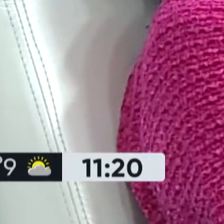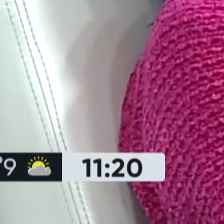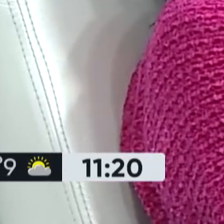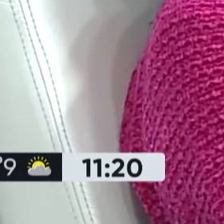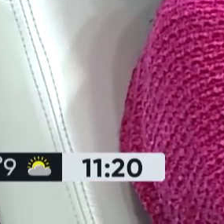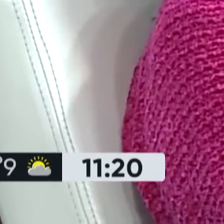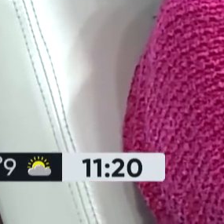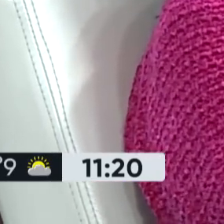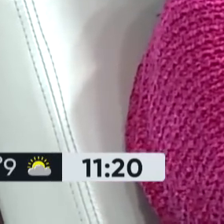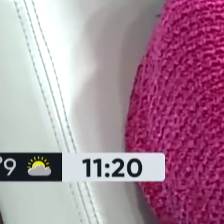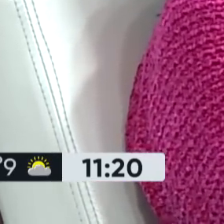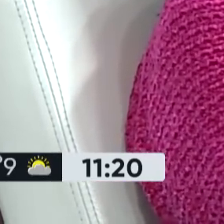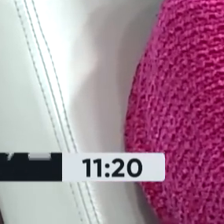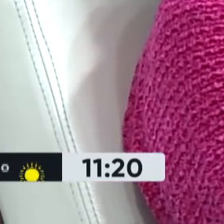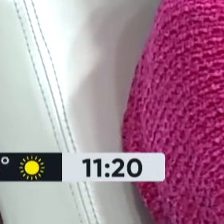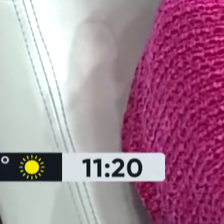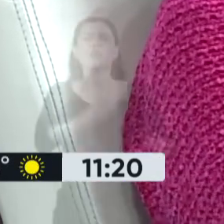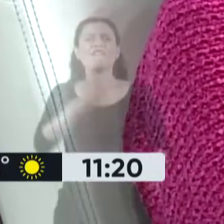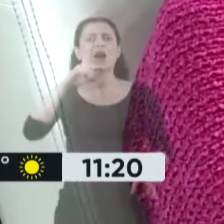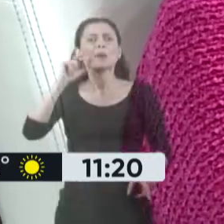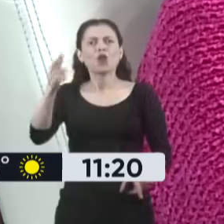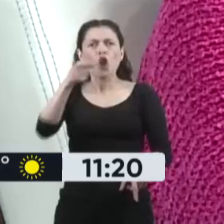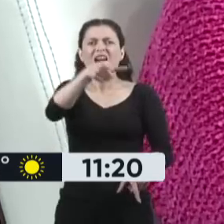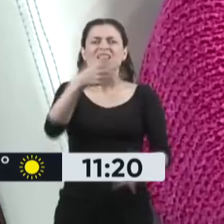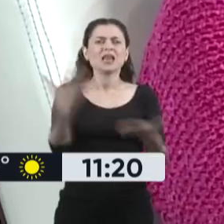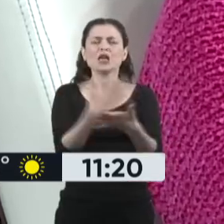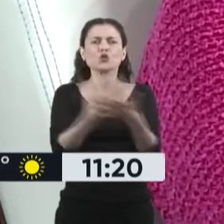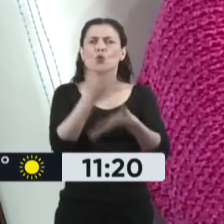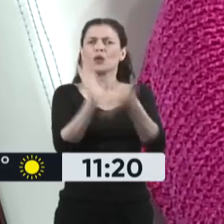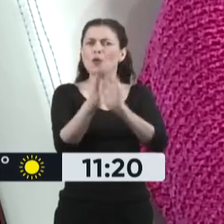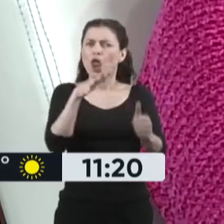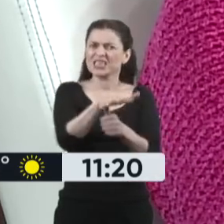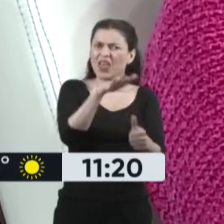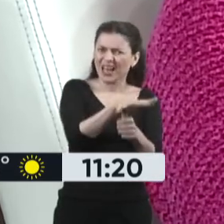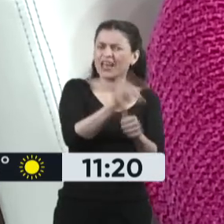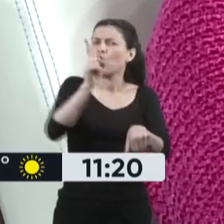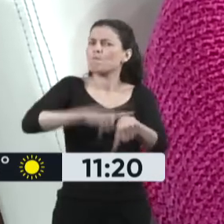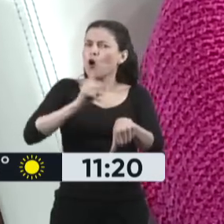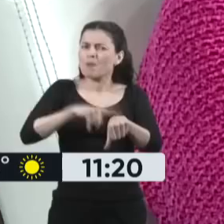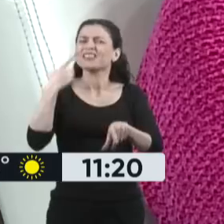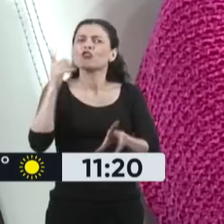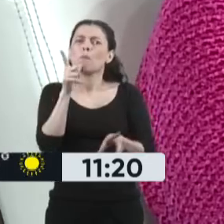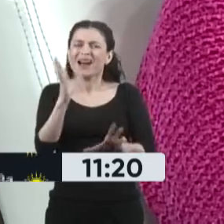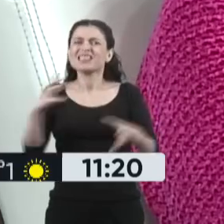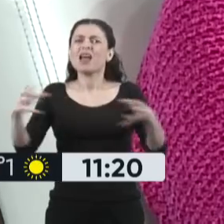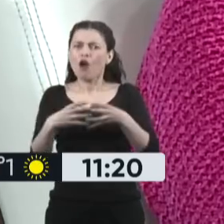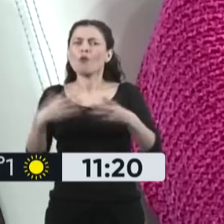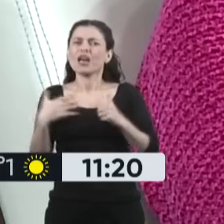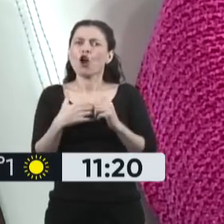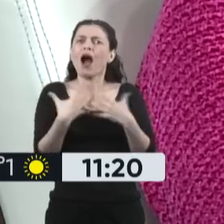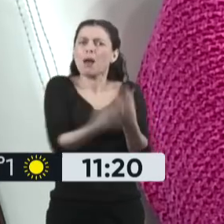por sus declaraciones es Fabiola Yáñez y la están acompañando, teniendo en cuenta esto que decís vos, que hay políticas de Estado para acompañar a las